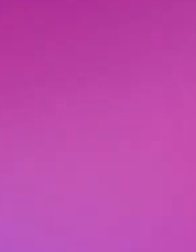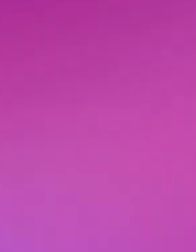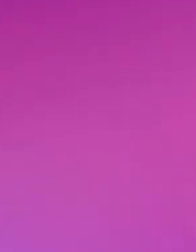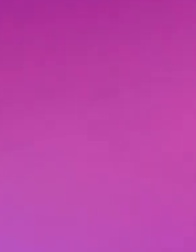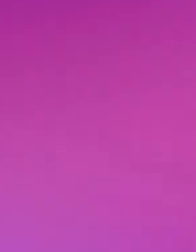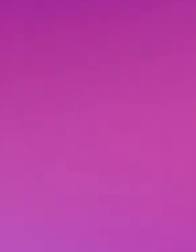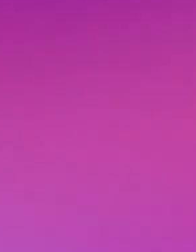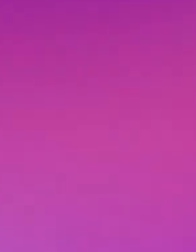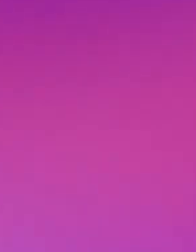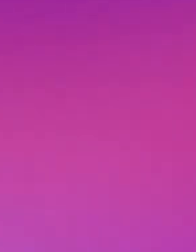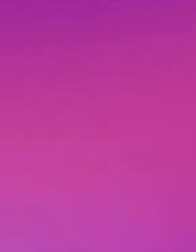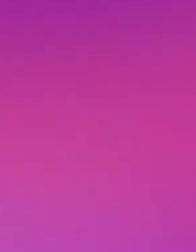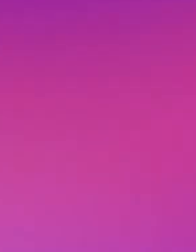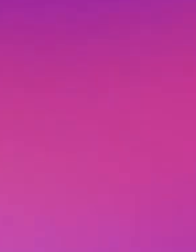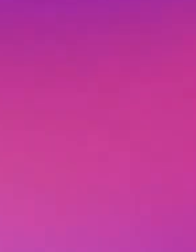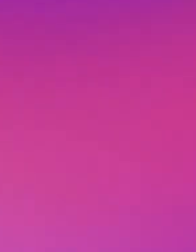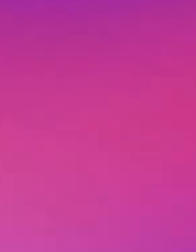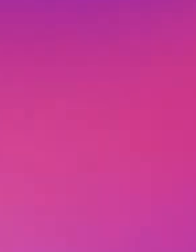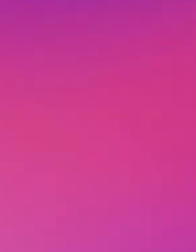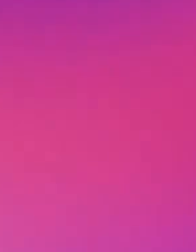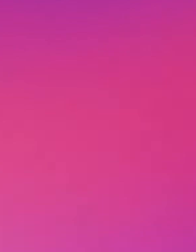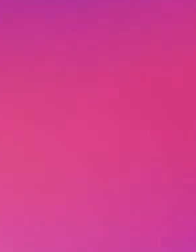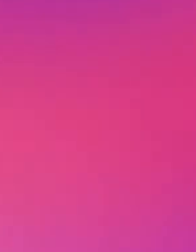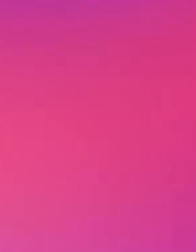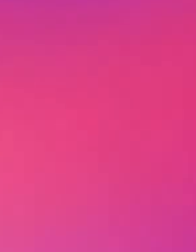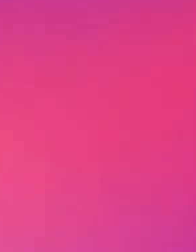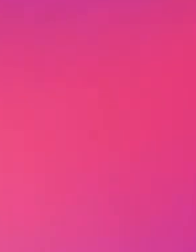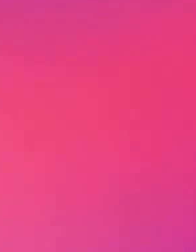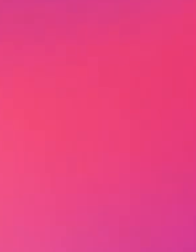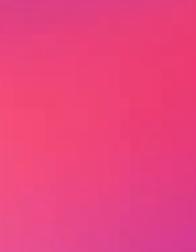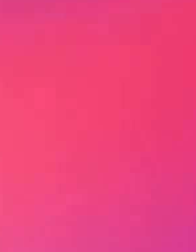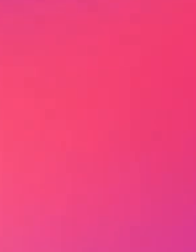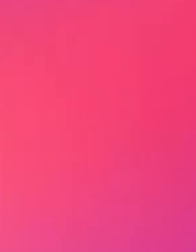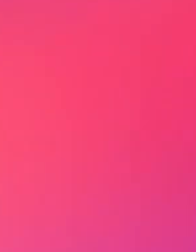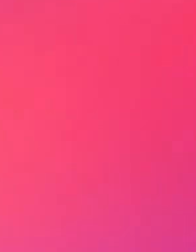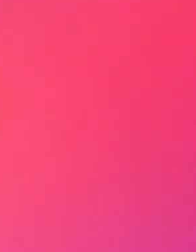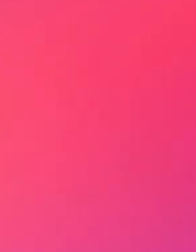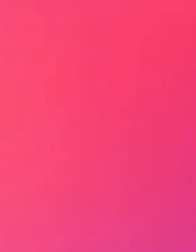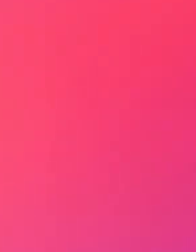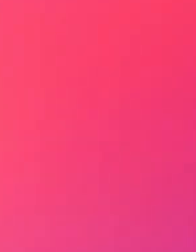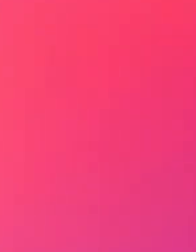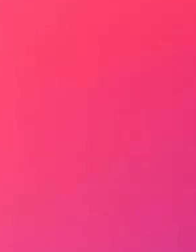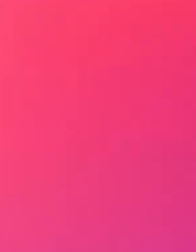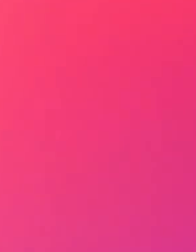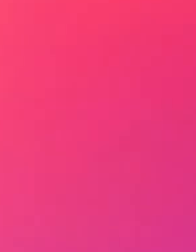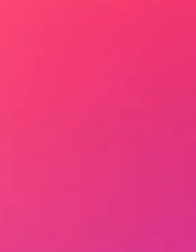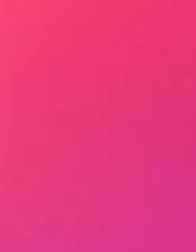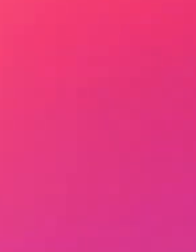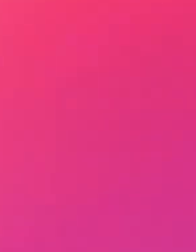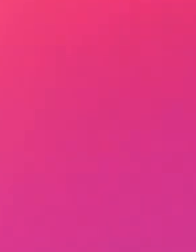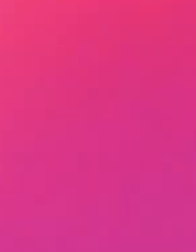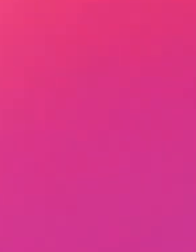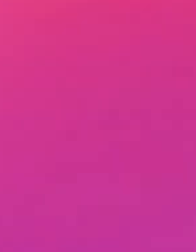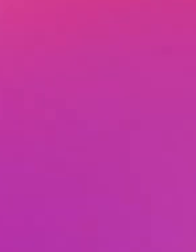teléfono para secundaria es el 55 36 01 71 23.